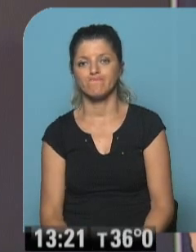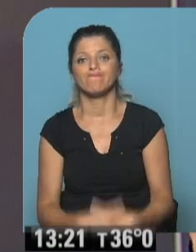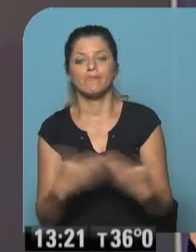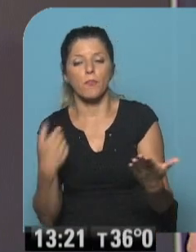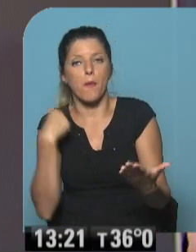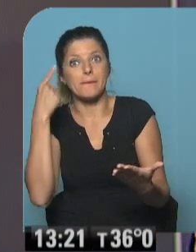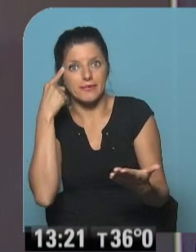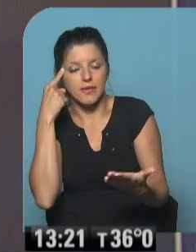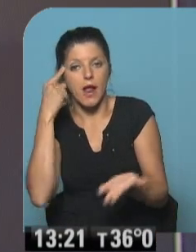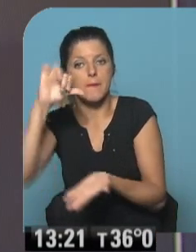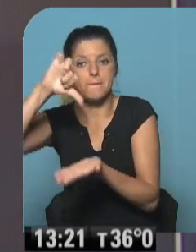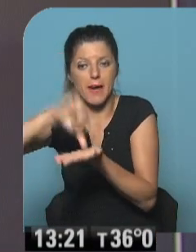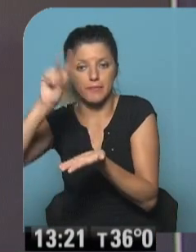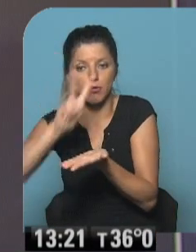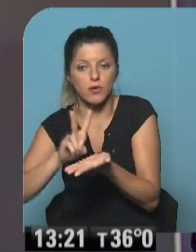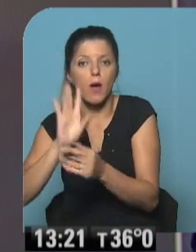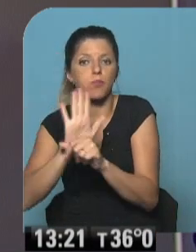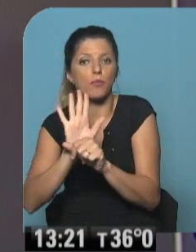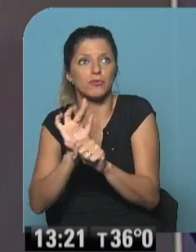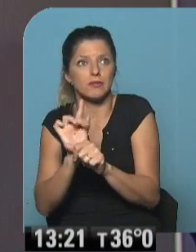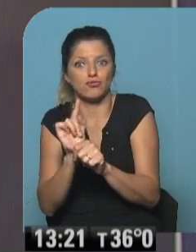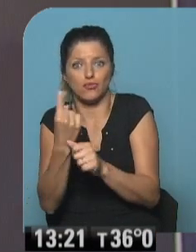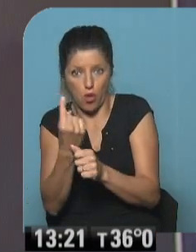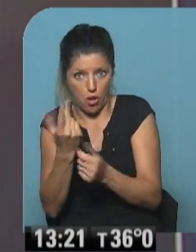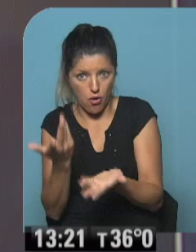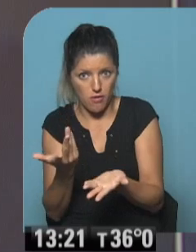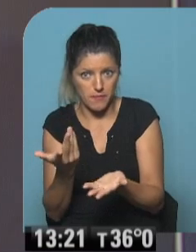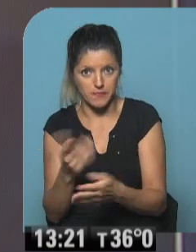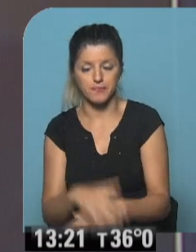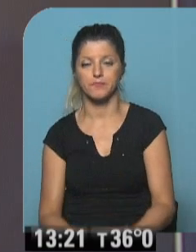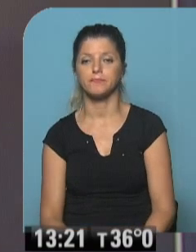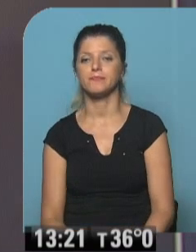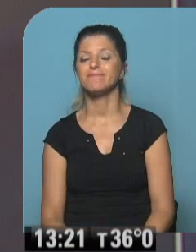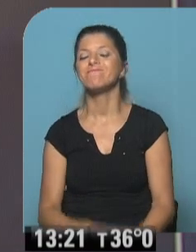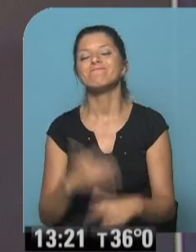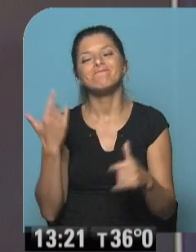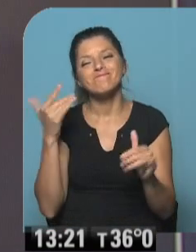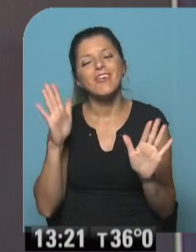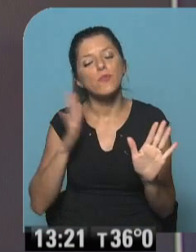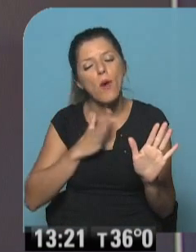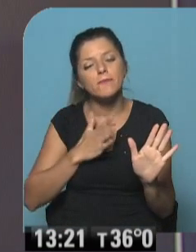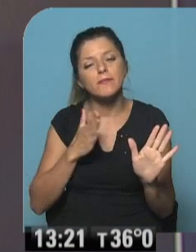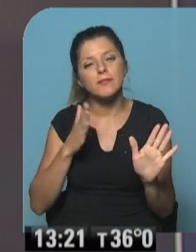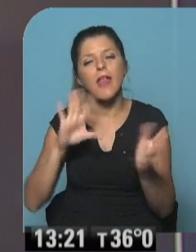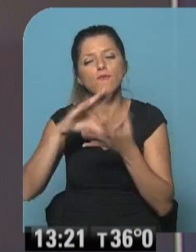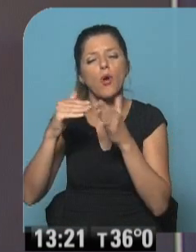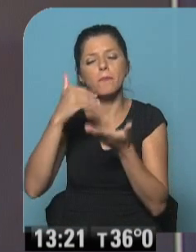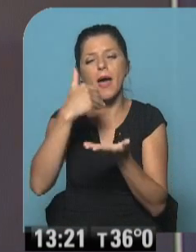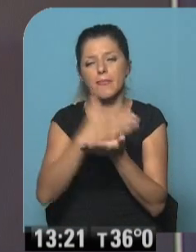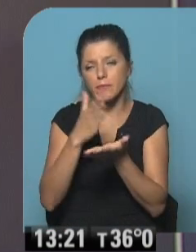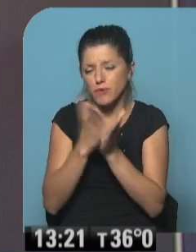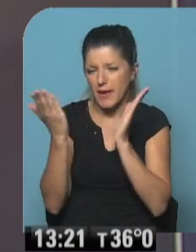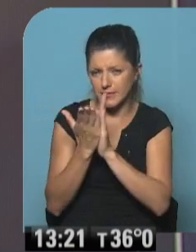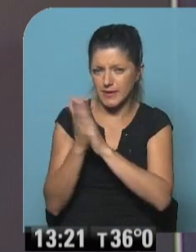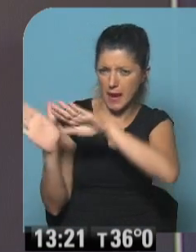podría pensar que está relativamente alejada del mundo. Ahora, yo creo que si uno mira desde otro ángulo no es tan así. En primer lugar, porque hay un